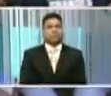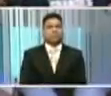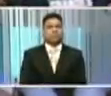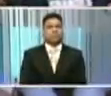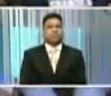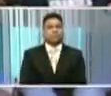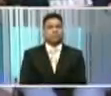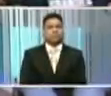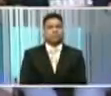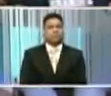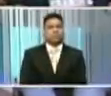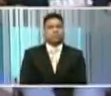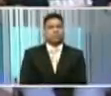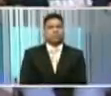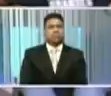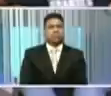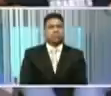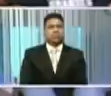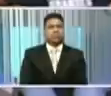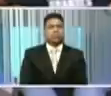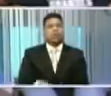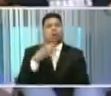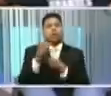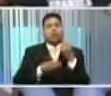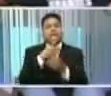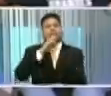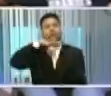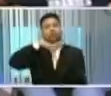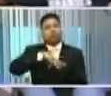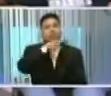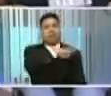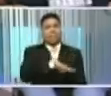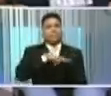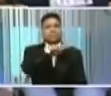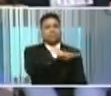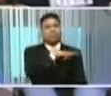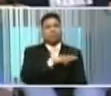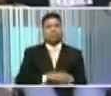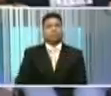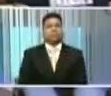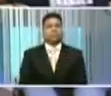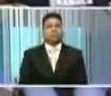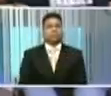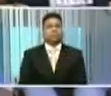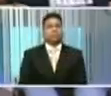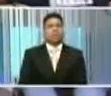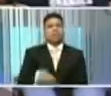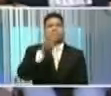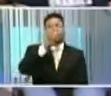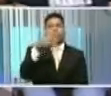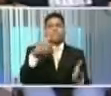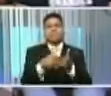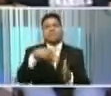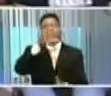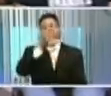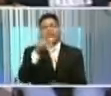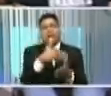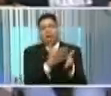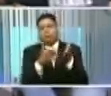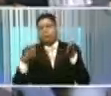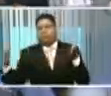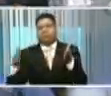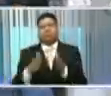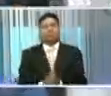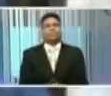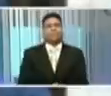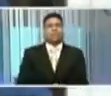Lo que ha hecho la historia de las misiones del 2003 para acá, en